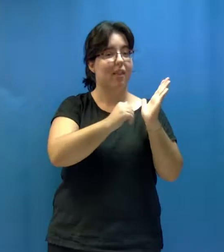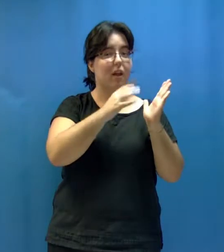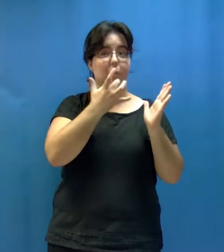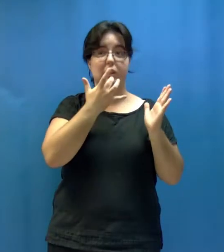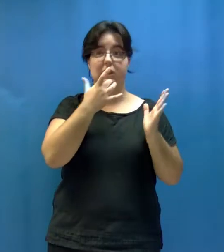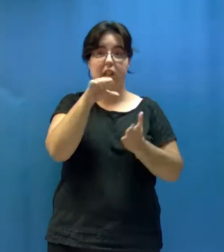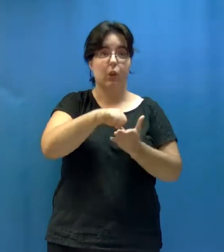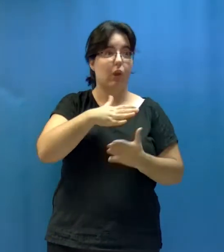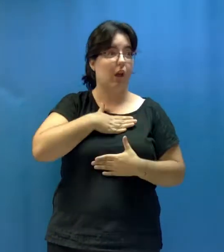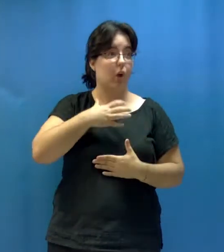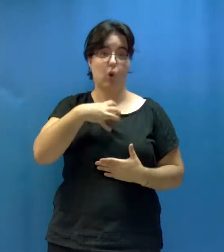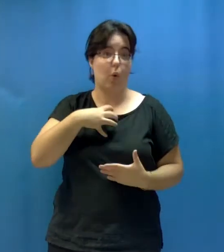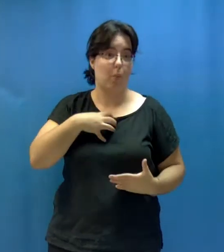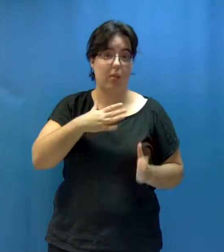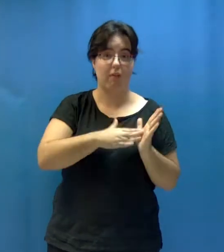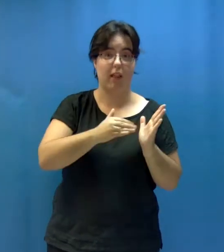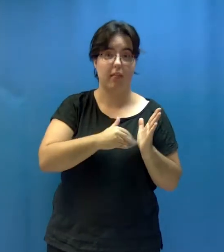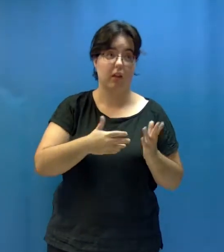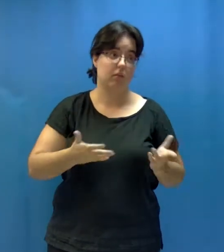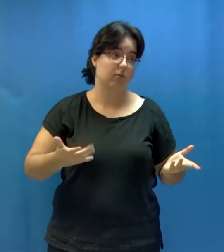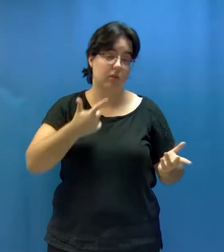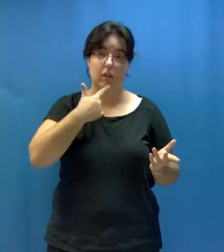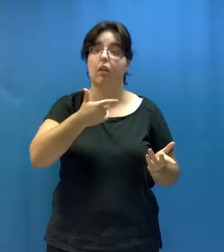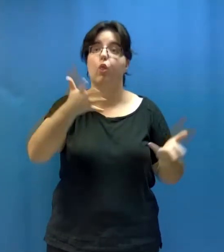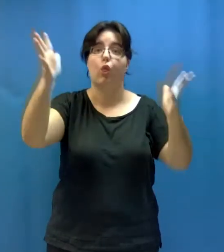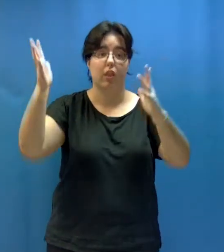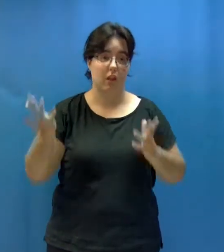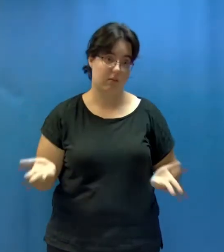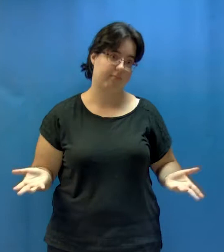el nostre ple, diguem vostès a on.